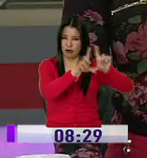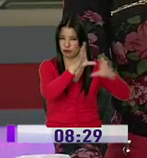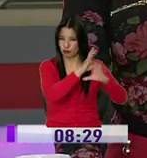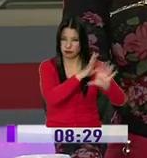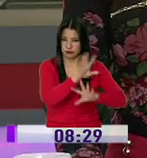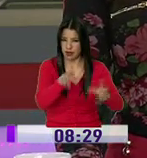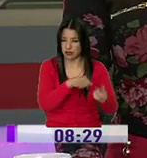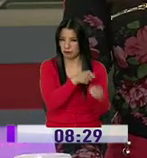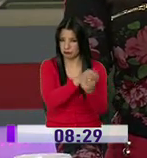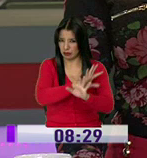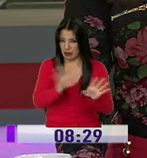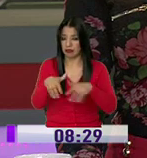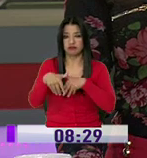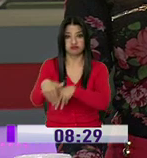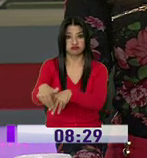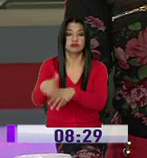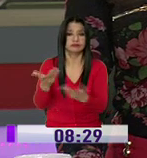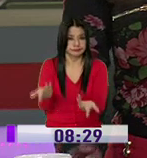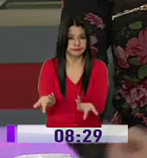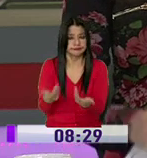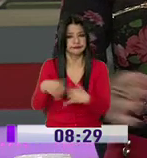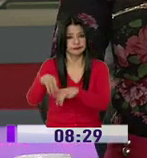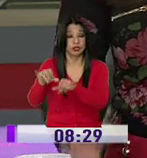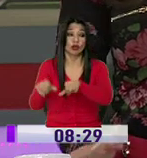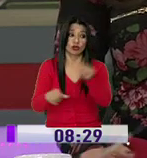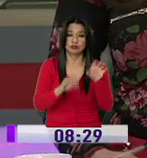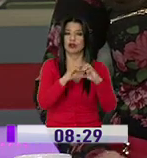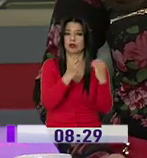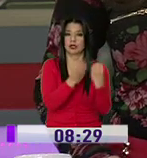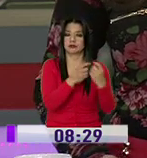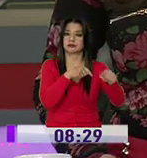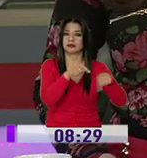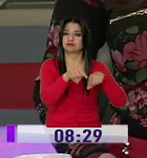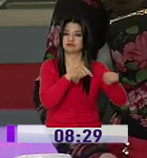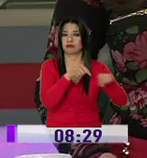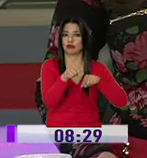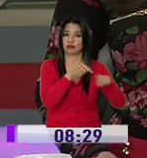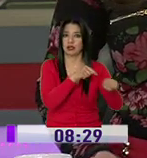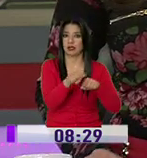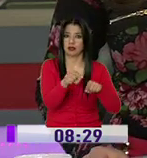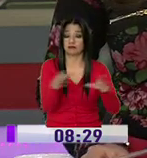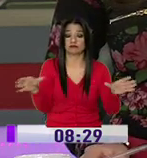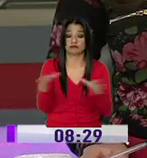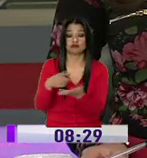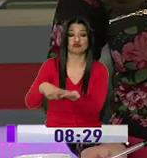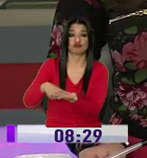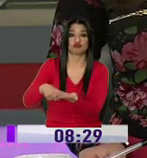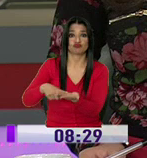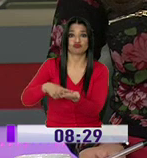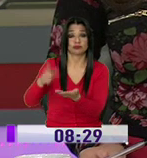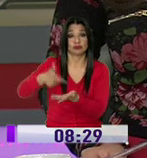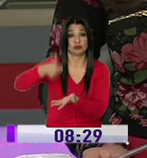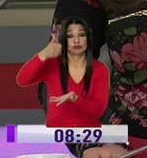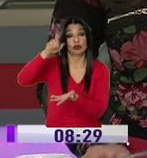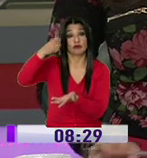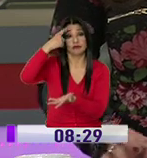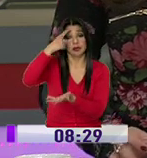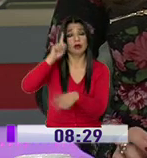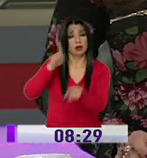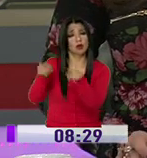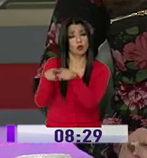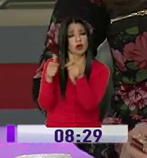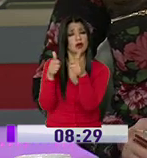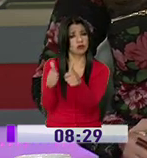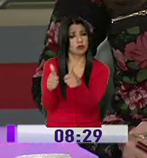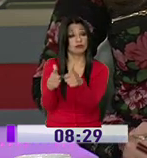Esta reacción se da en medio de la negativa de otras organizaciones de transportistas que, tras una reunión mantenida con autoridades de gobierno,